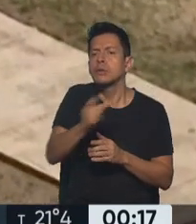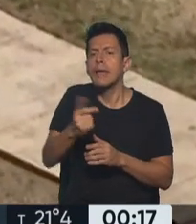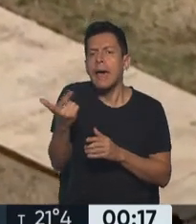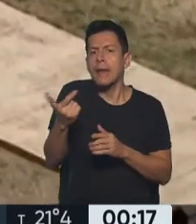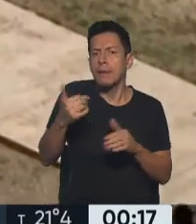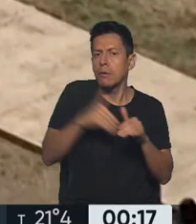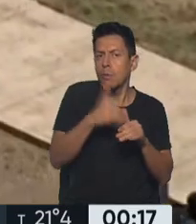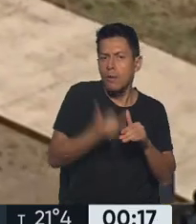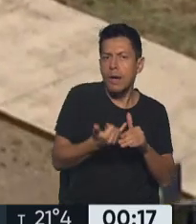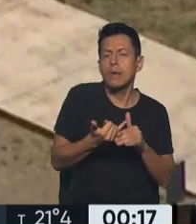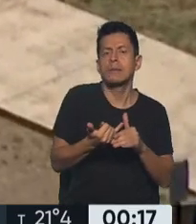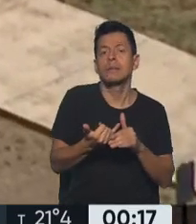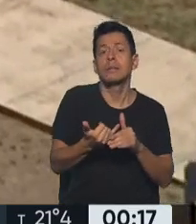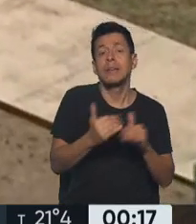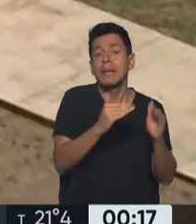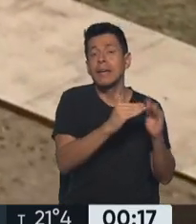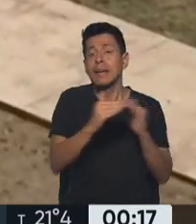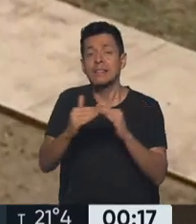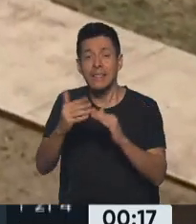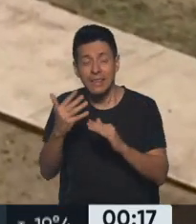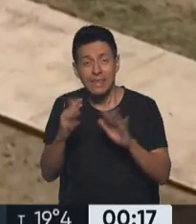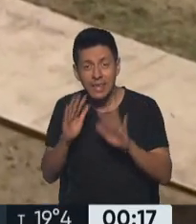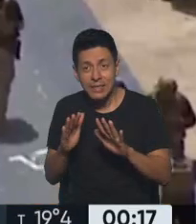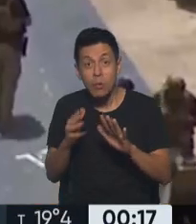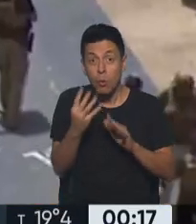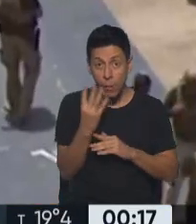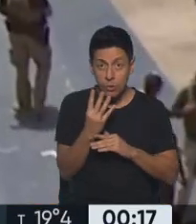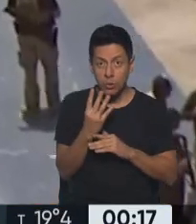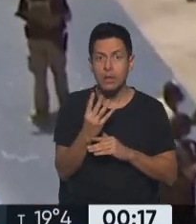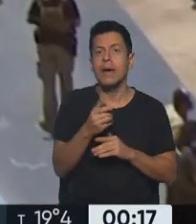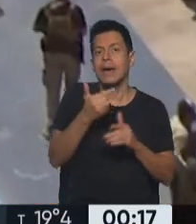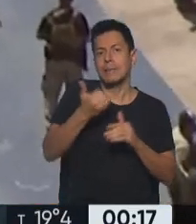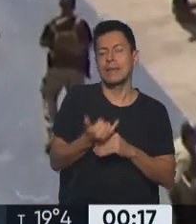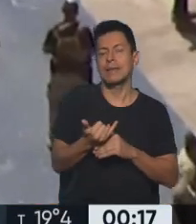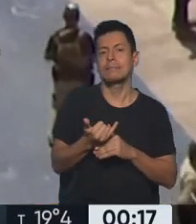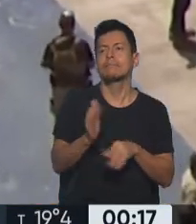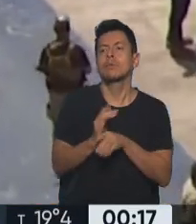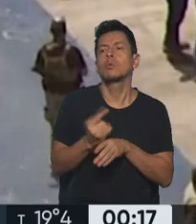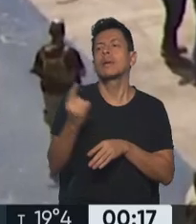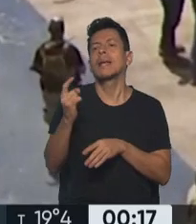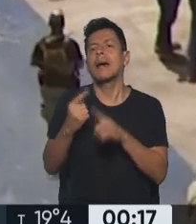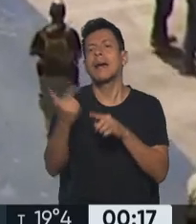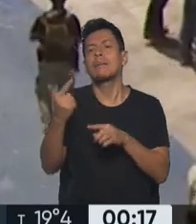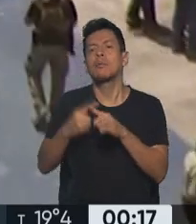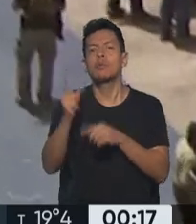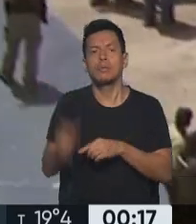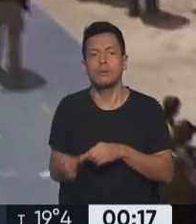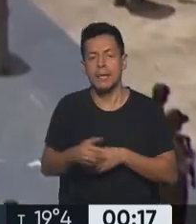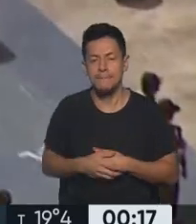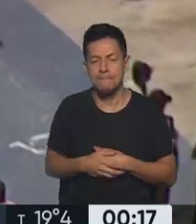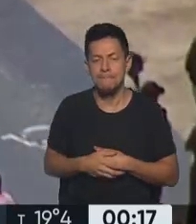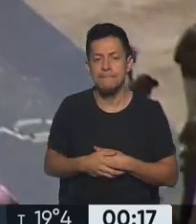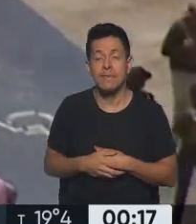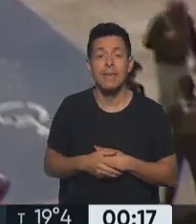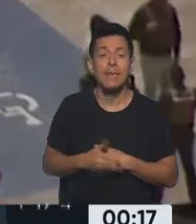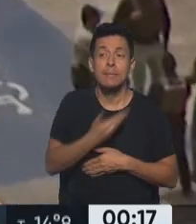hogares tienen armas. Se calcula un arma por cada habitante. El presidente Biden regresaba de Asia y en el avión